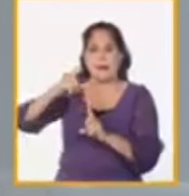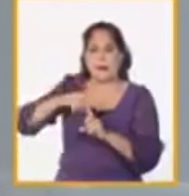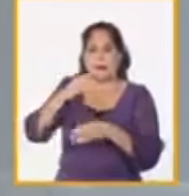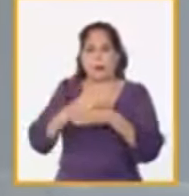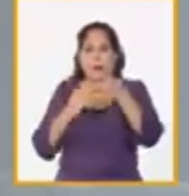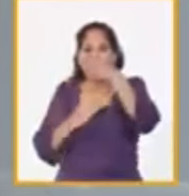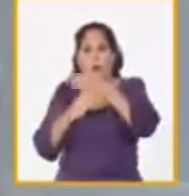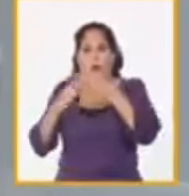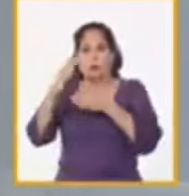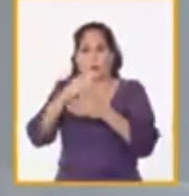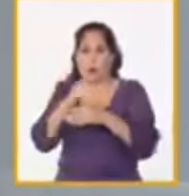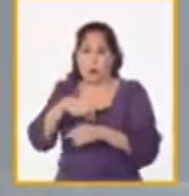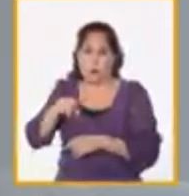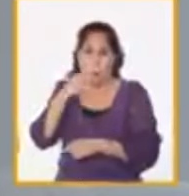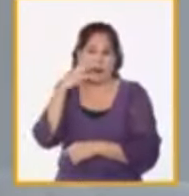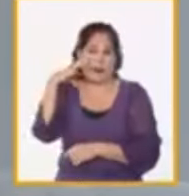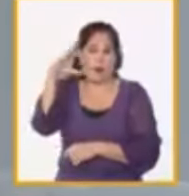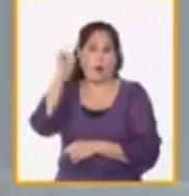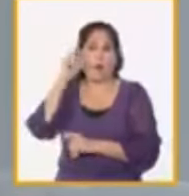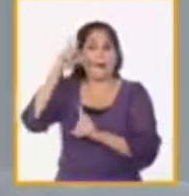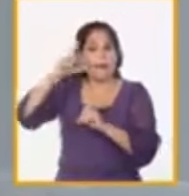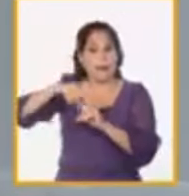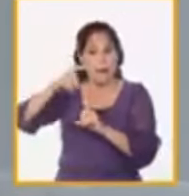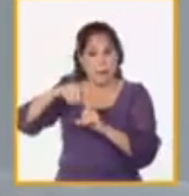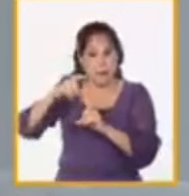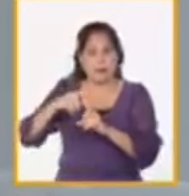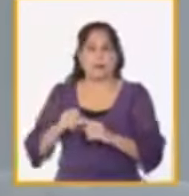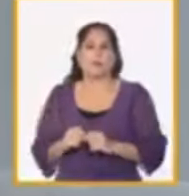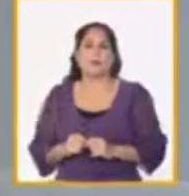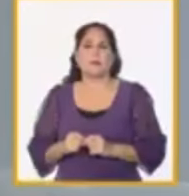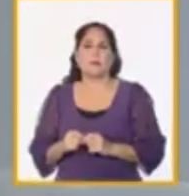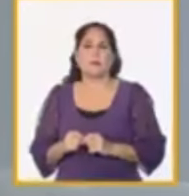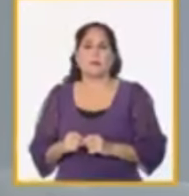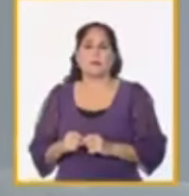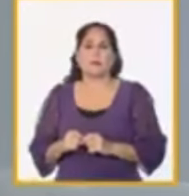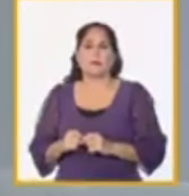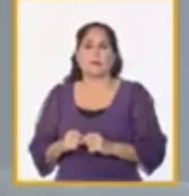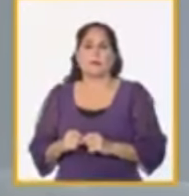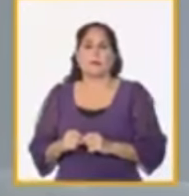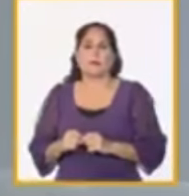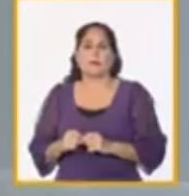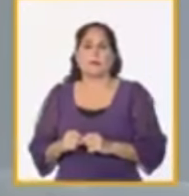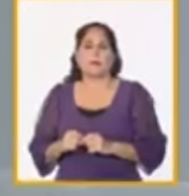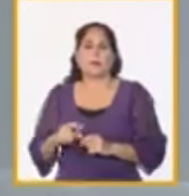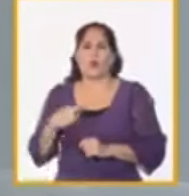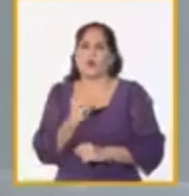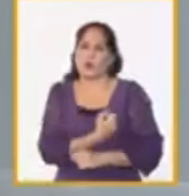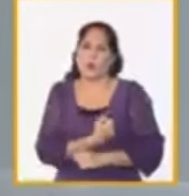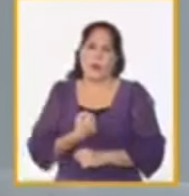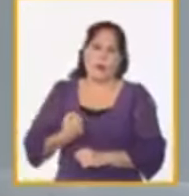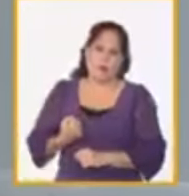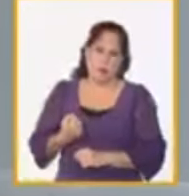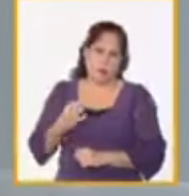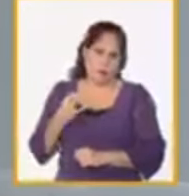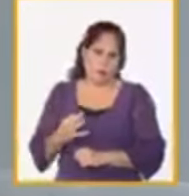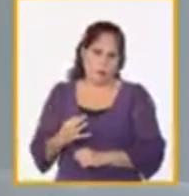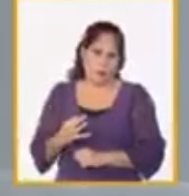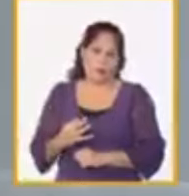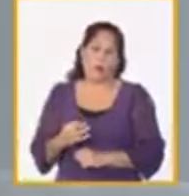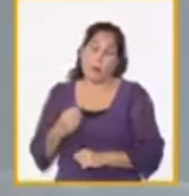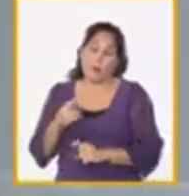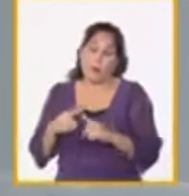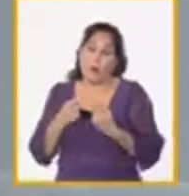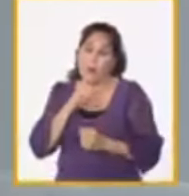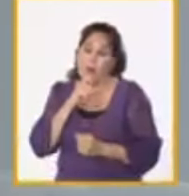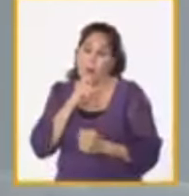Construcción, que ustedes lo han visto, la CTC, en la persona del secretario, se está haciendo un gran esfuerzo, lo que los retos que tenemos y las